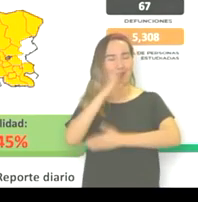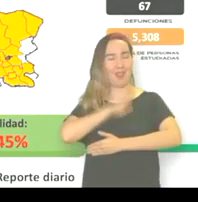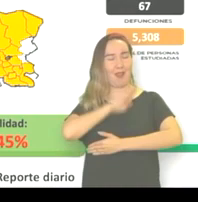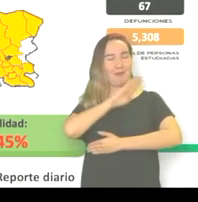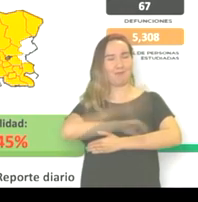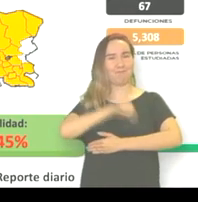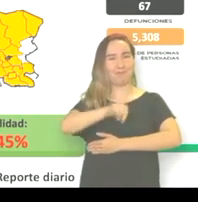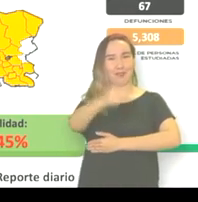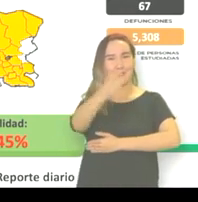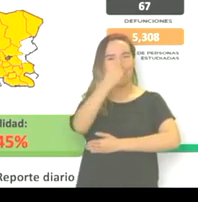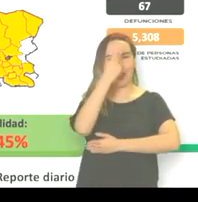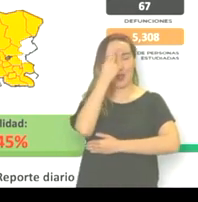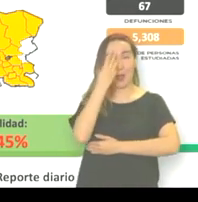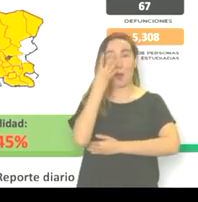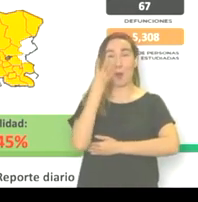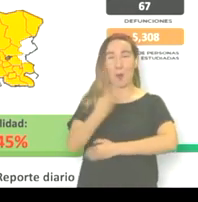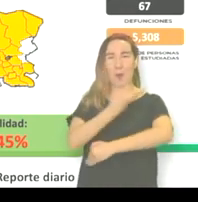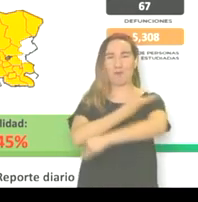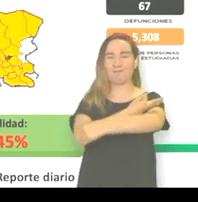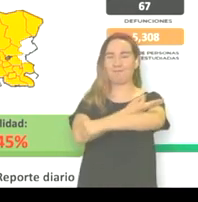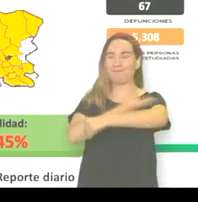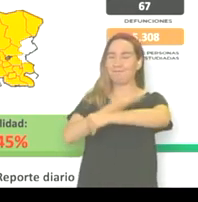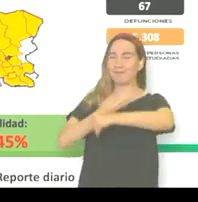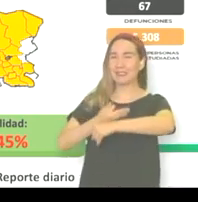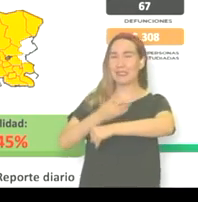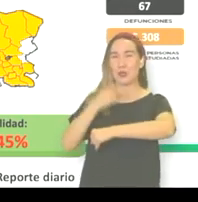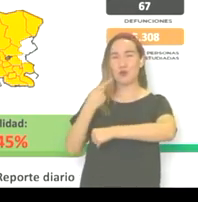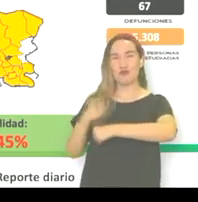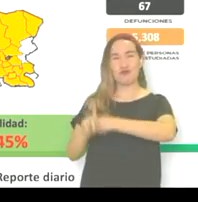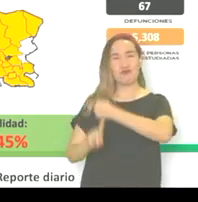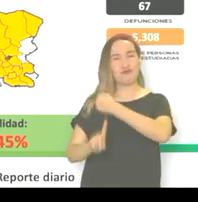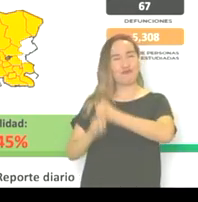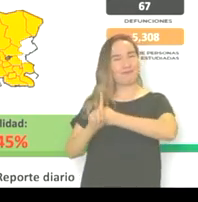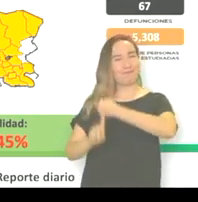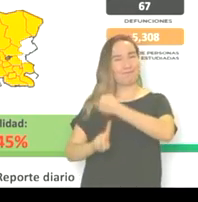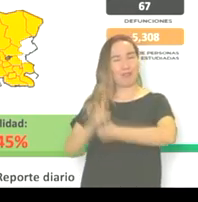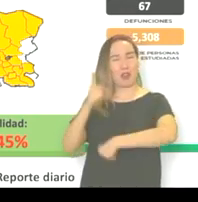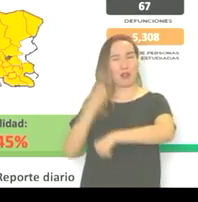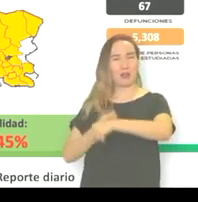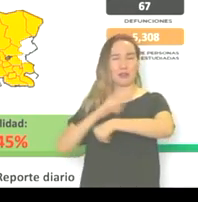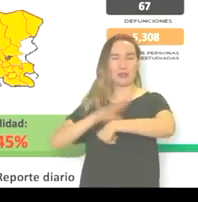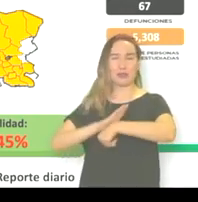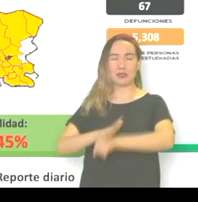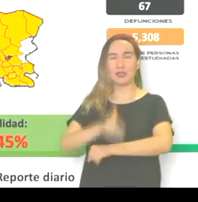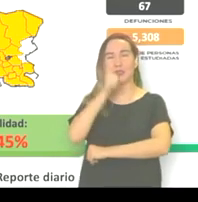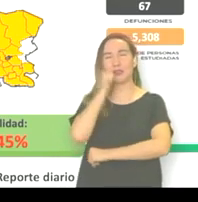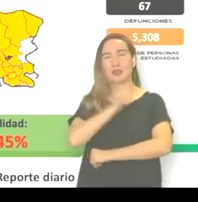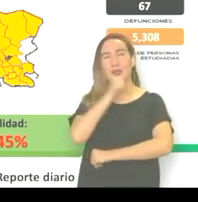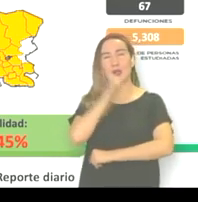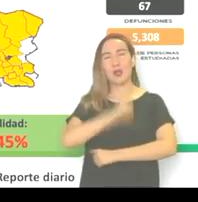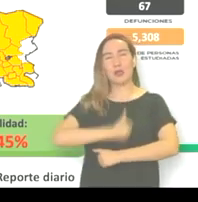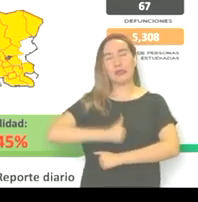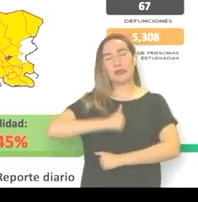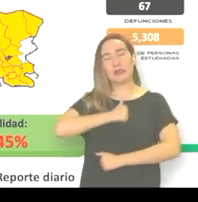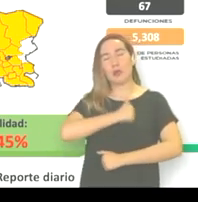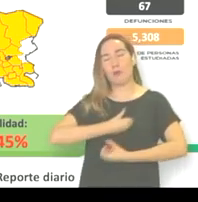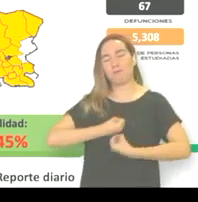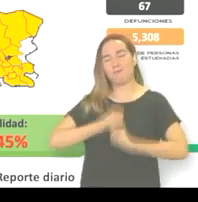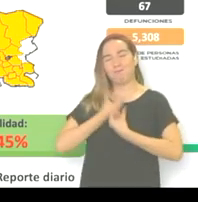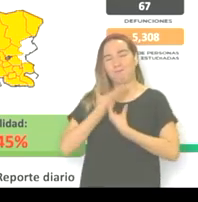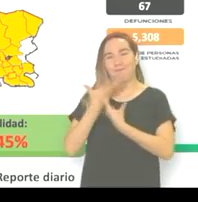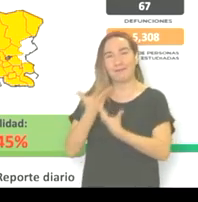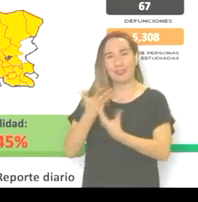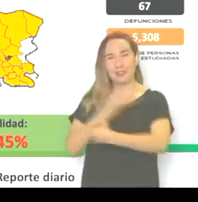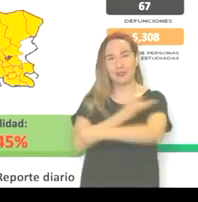aquí en nuestro estado, son 4 familias más que han sido afectadas y como siempre, pues enviamos nuestro más sentido pésame a estas